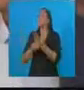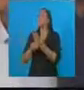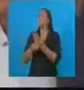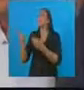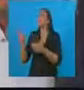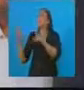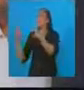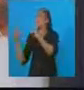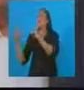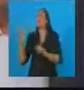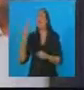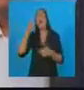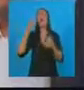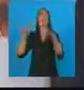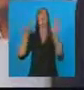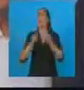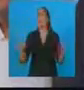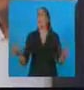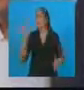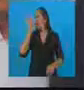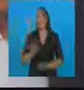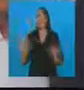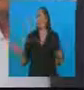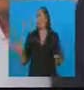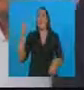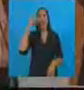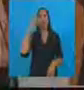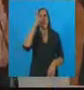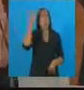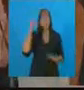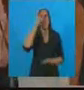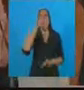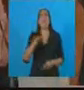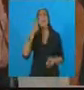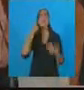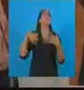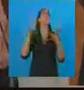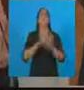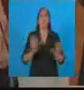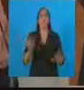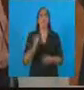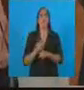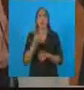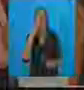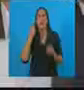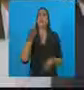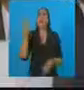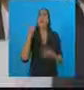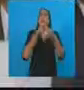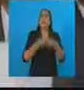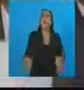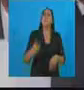hay que estar nunca distraído. Jamás. Néstor nunca está distraído. ¿Cuánto empezamos con cuántos productos en precios cuidados?